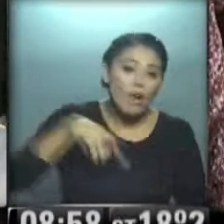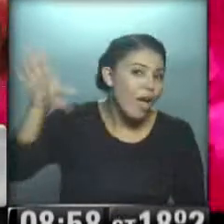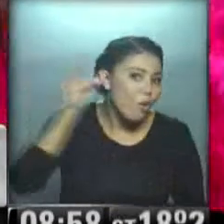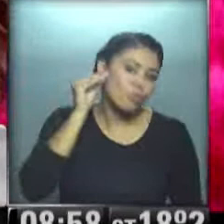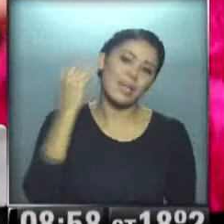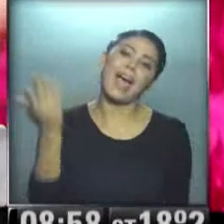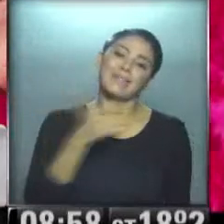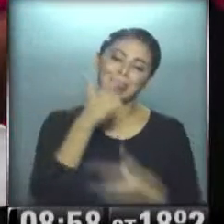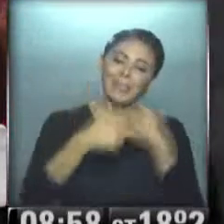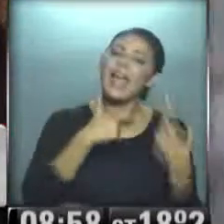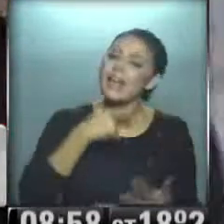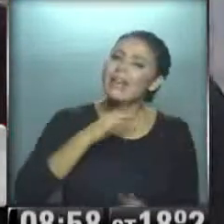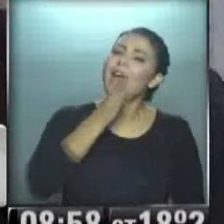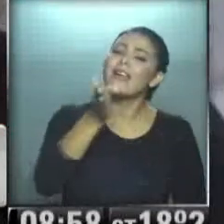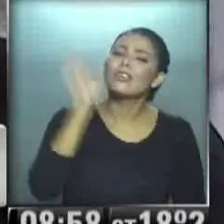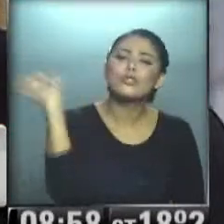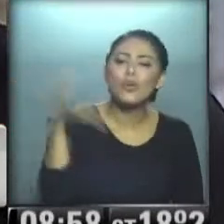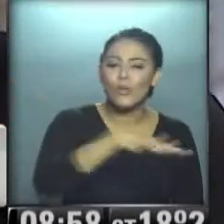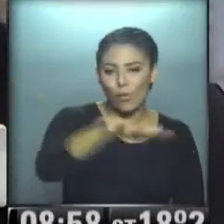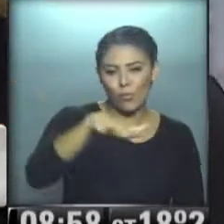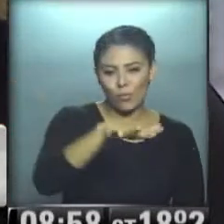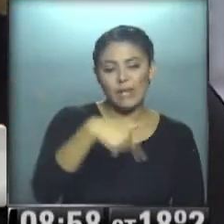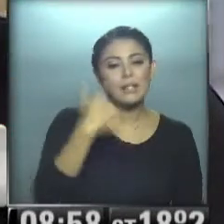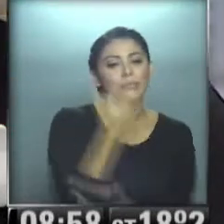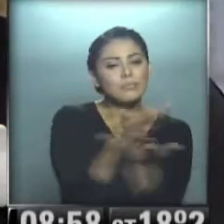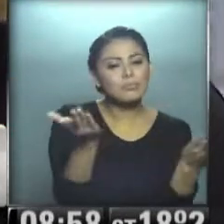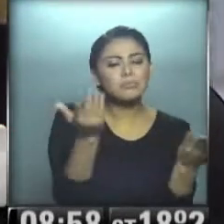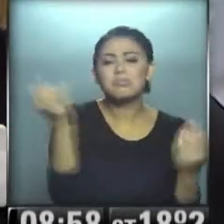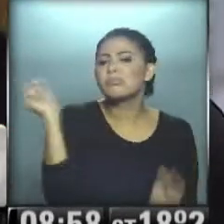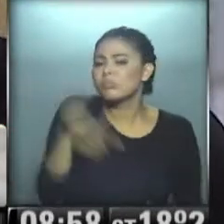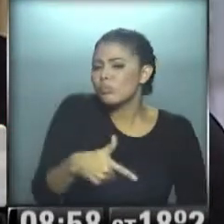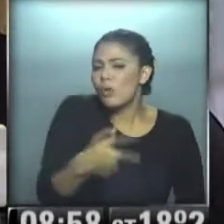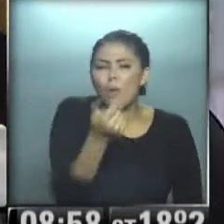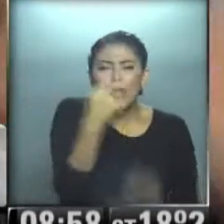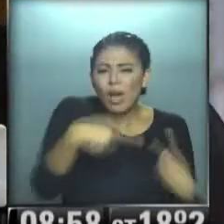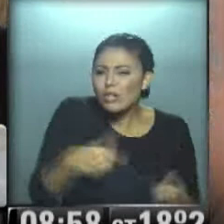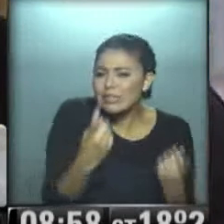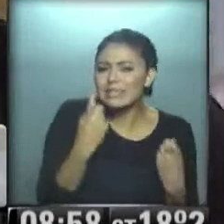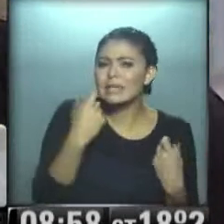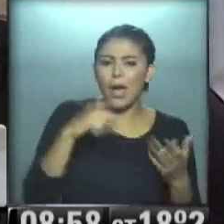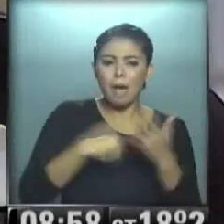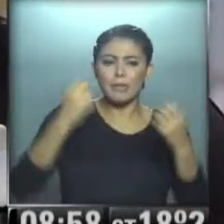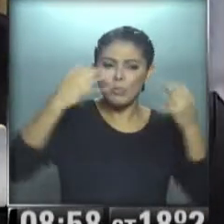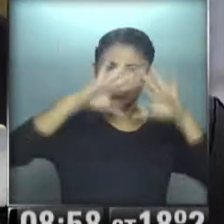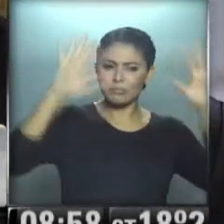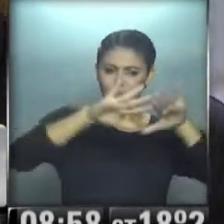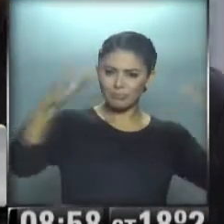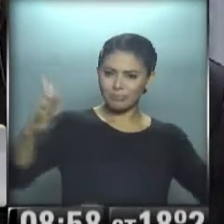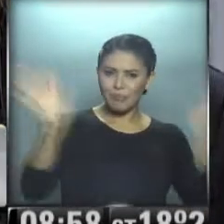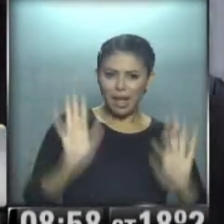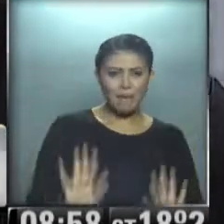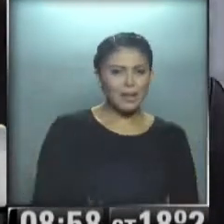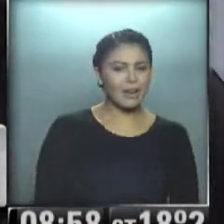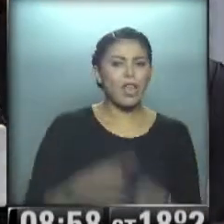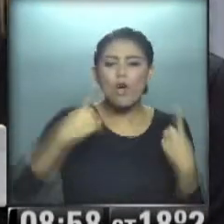escuchando, queremos ir a tocar a todos lados. Es un espectáculo muy sencillo, con muy poco se arma la cosa arriba del escenario. O sea,